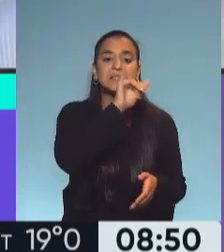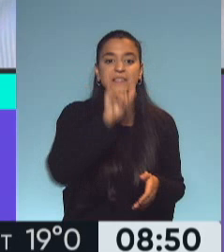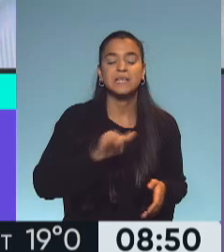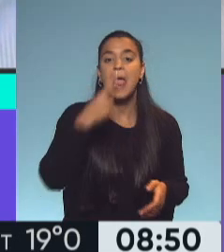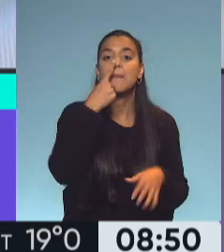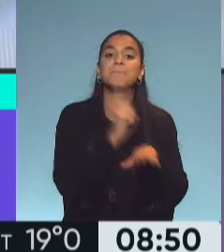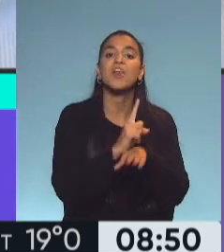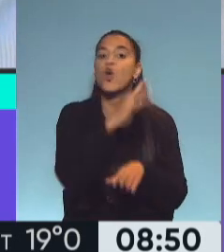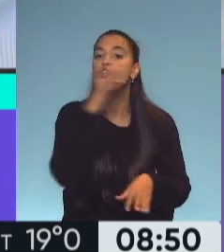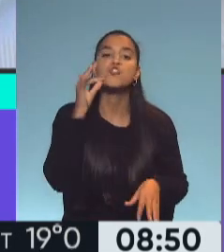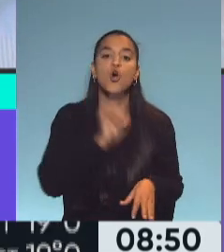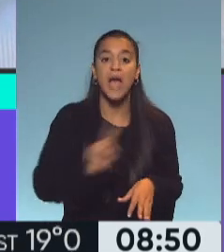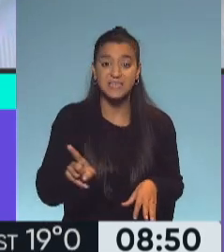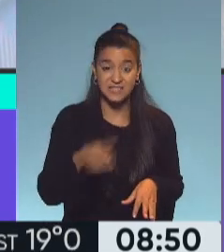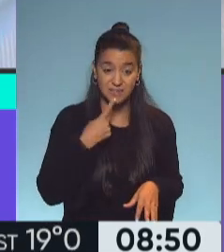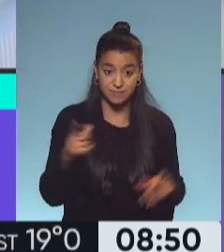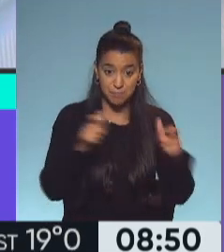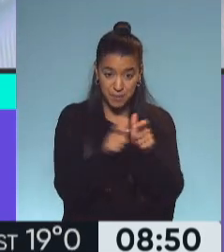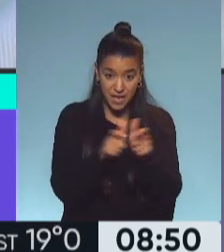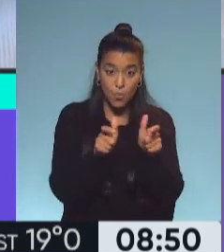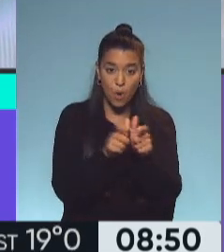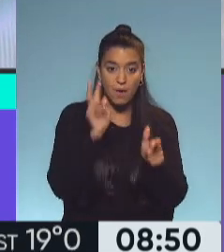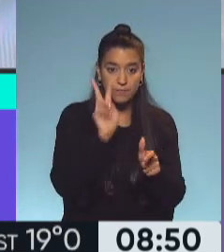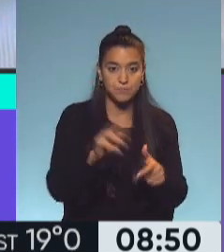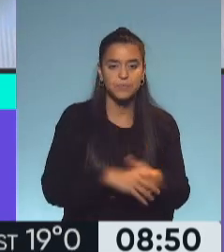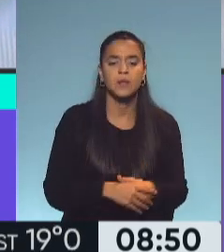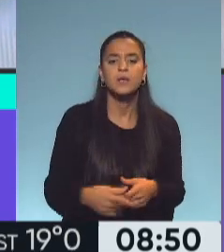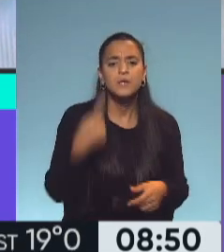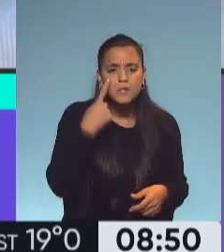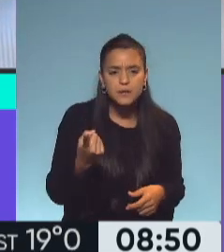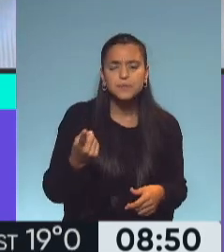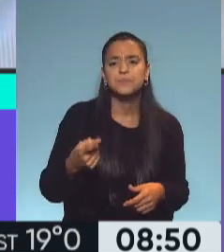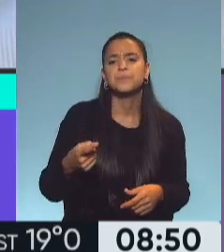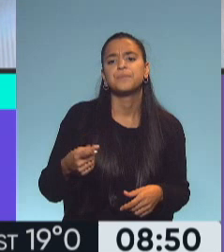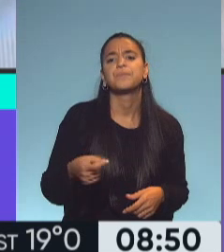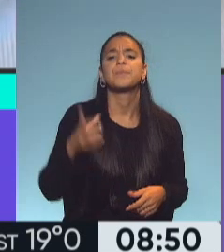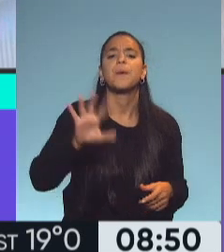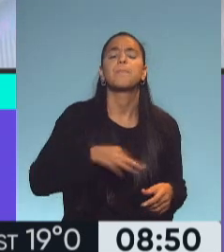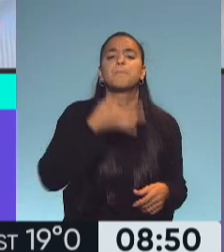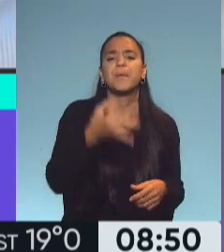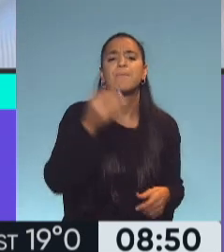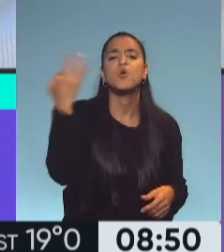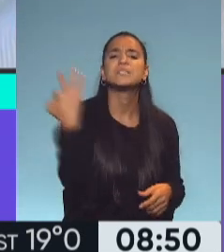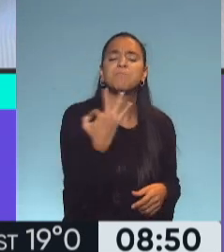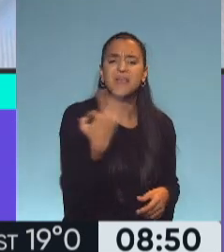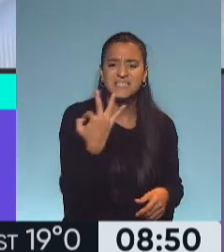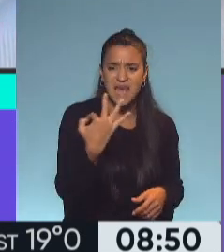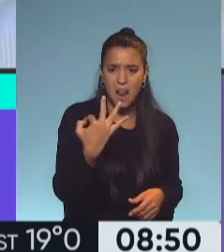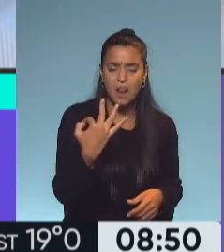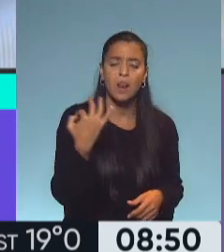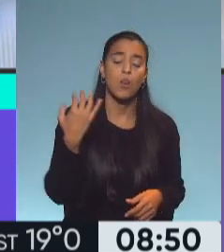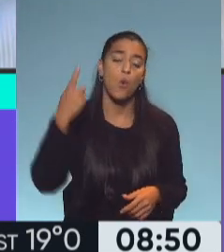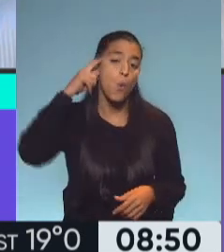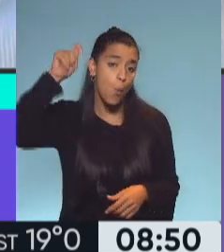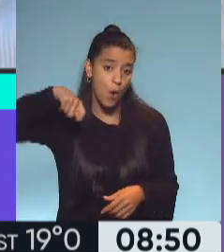no calla, estamos viendo imágenes precisamente de esta peli, se quedó con el premio especial del